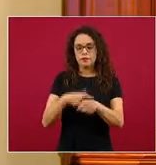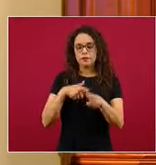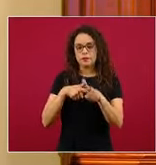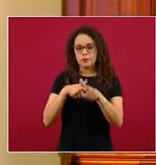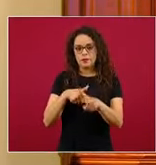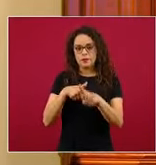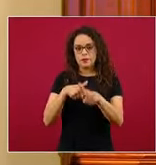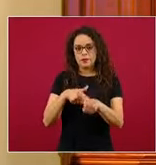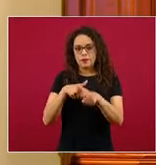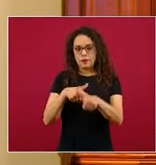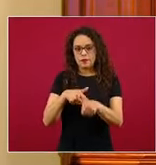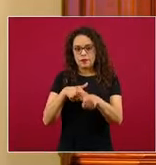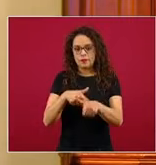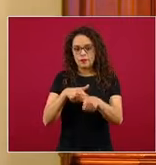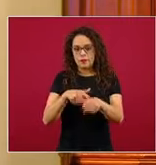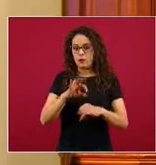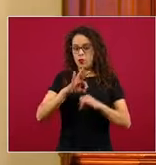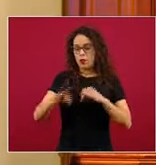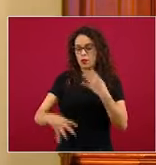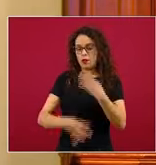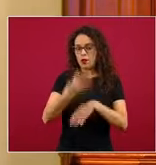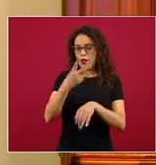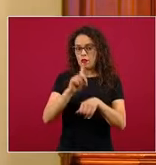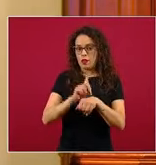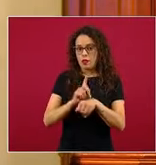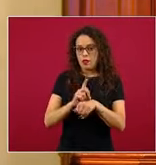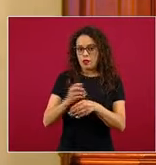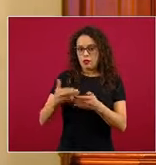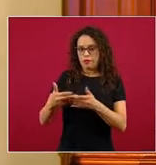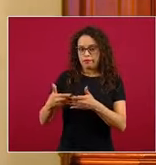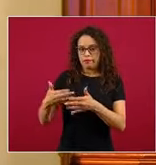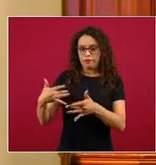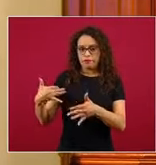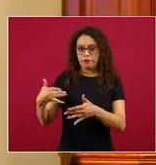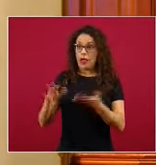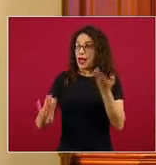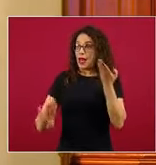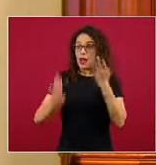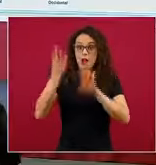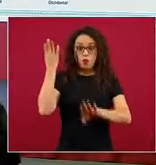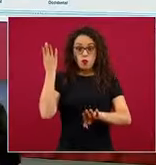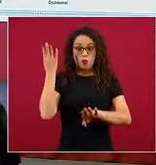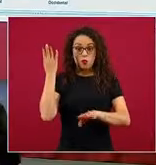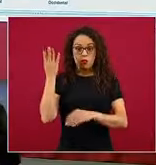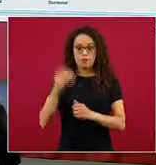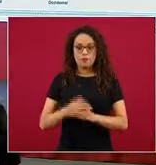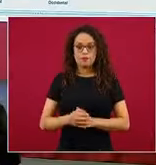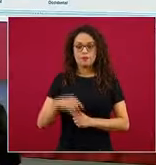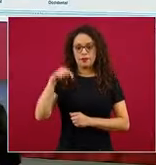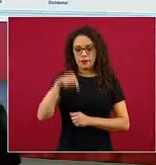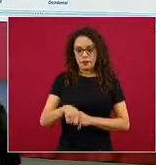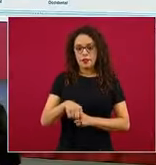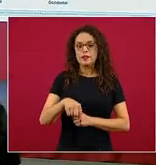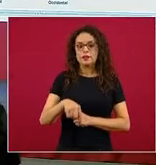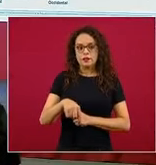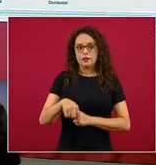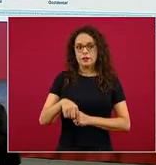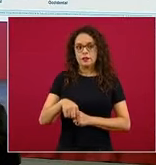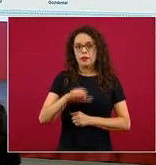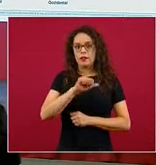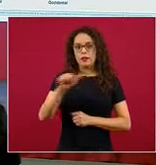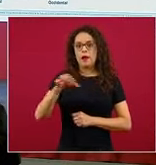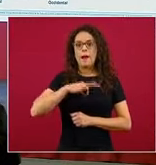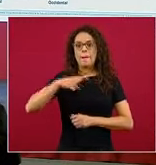últimos 14 días en todo el mundo, en toda esta pandemia, y como podemos